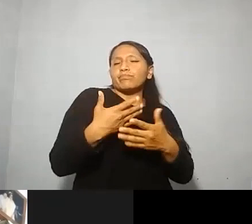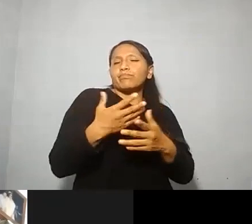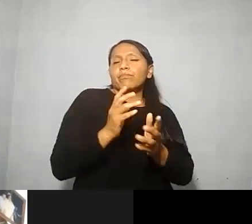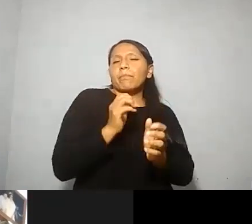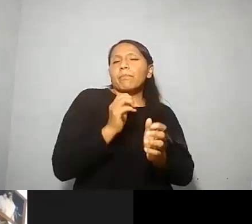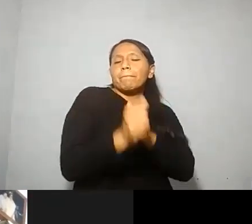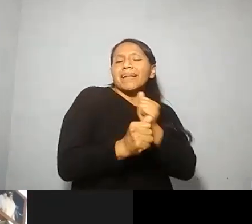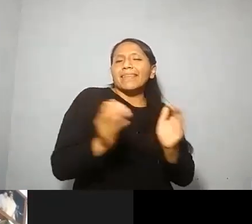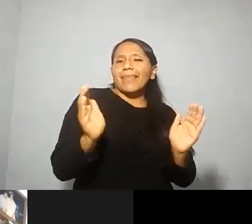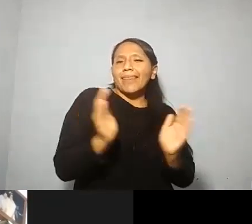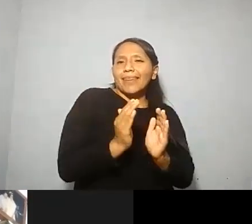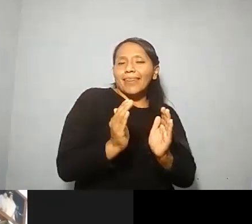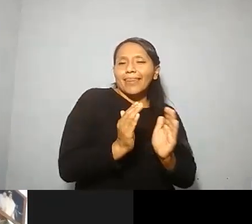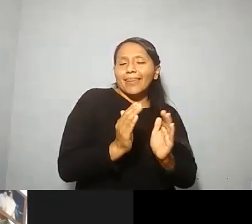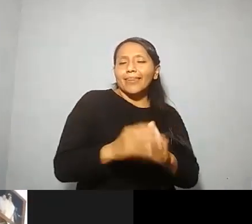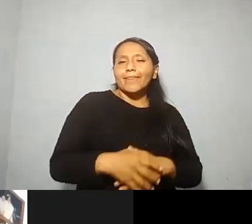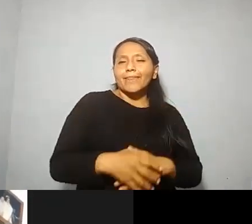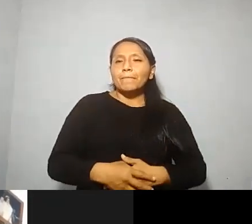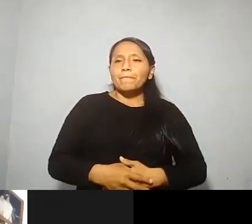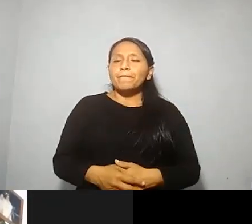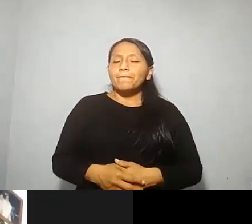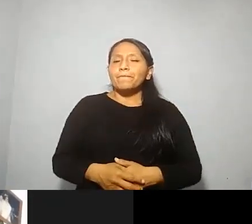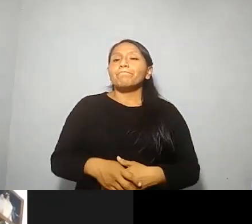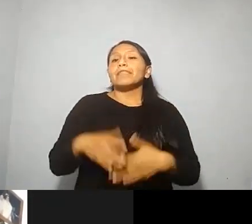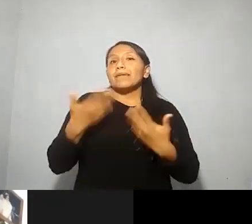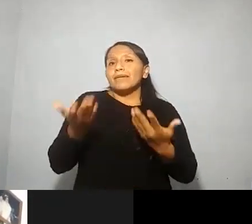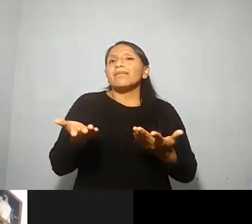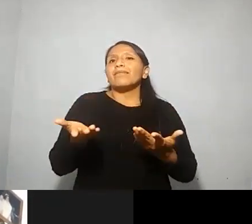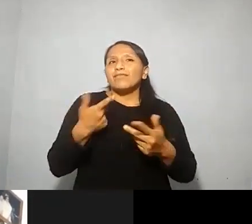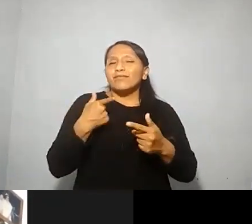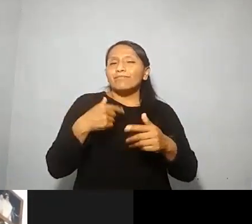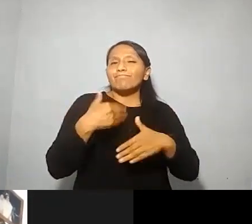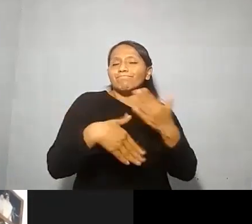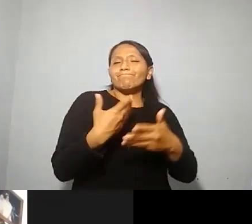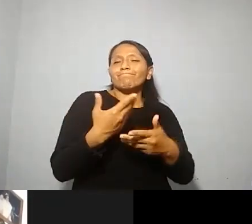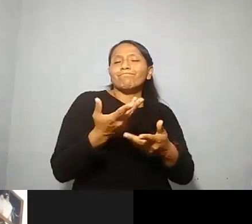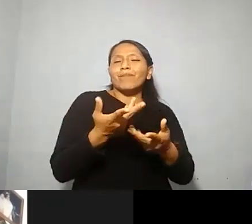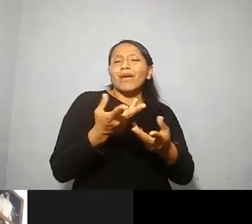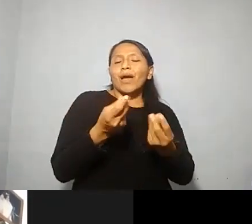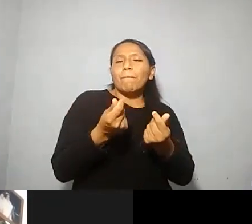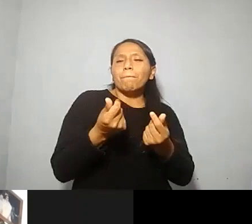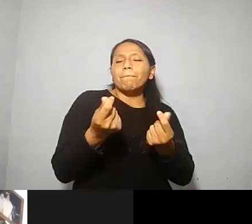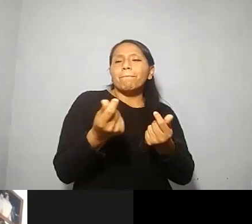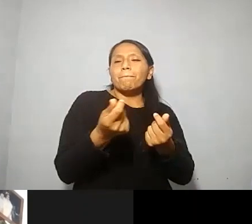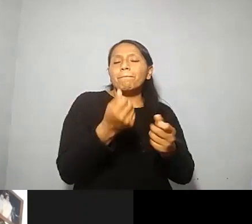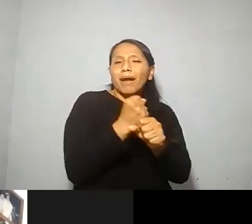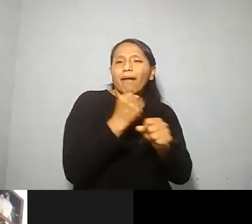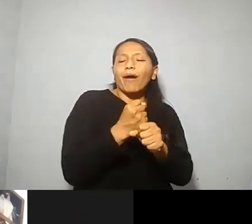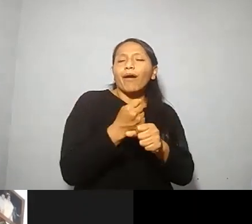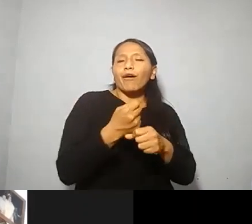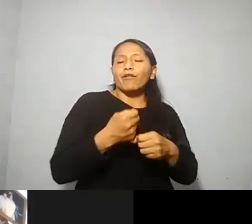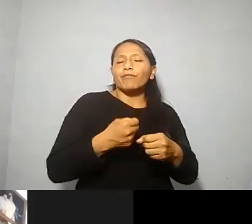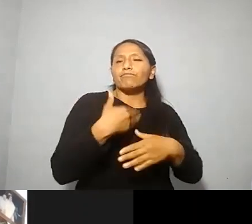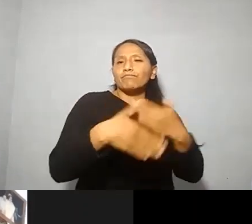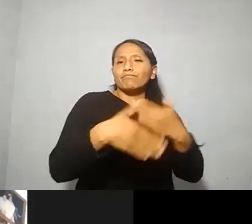empresa y con ello pues generar nuestra propia fuente de empleo.